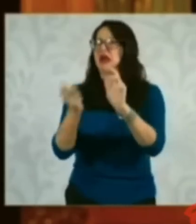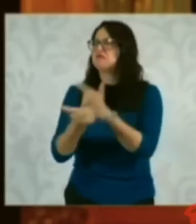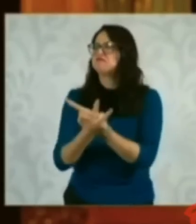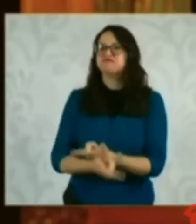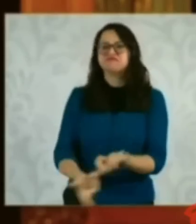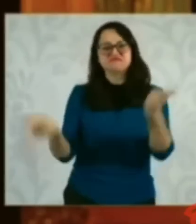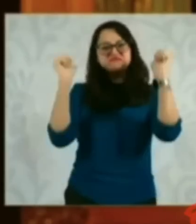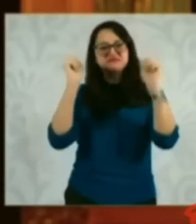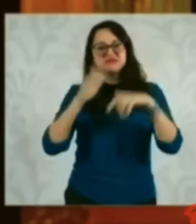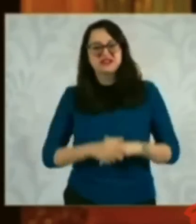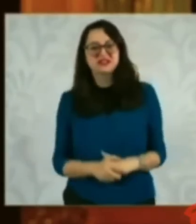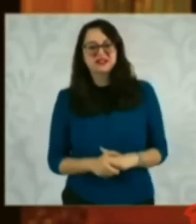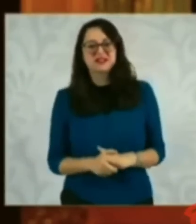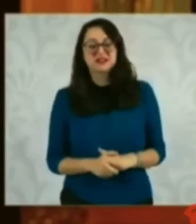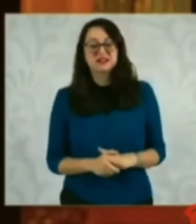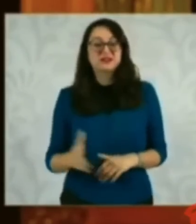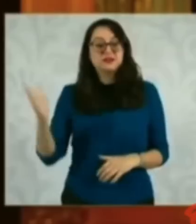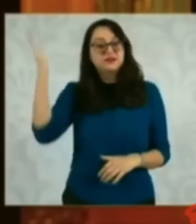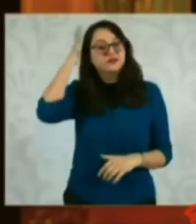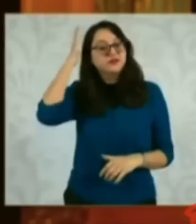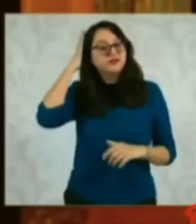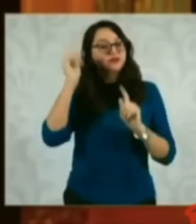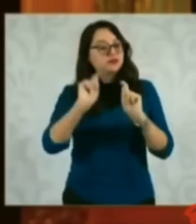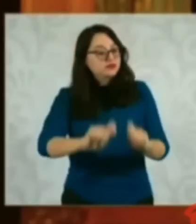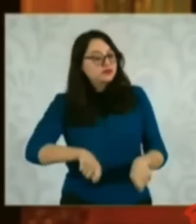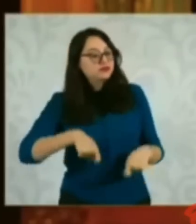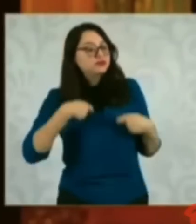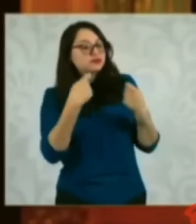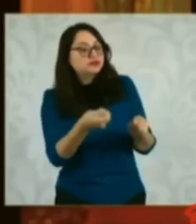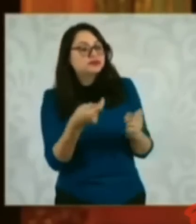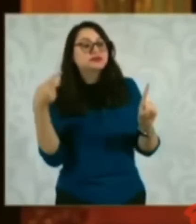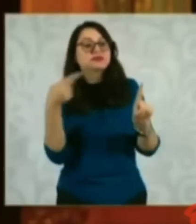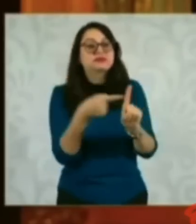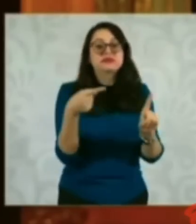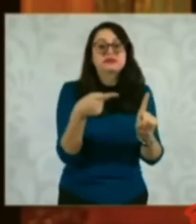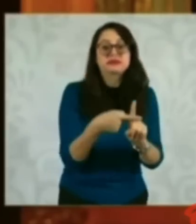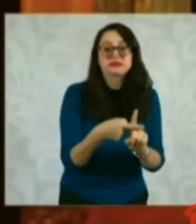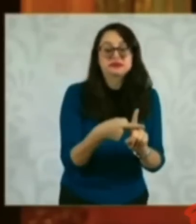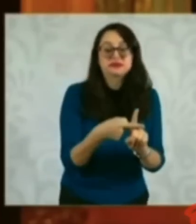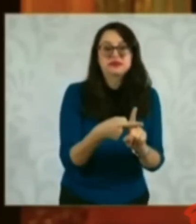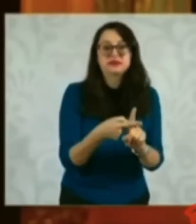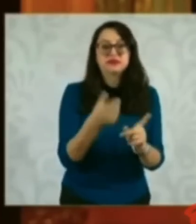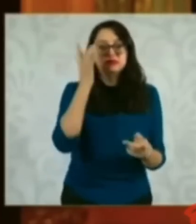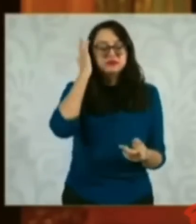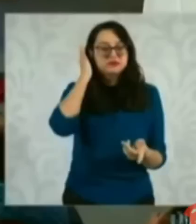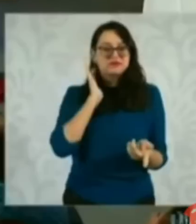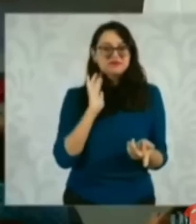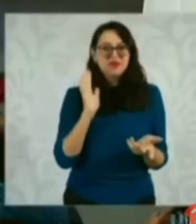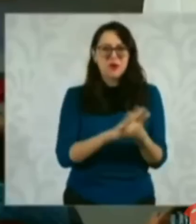a alguien que ahora resulta que durante 6 años no se dio cuenta.